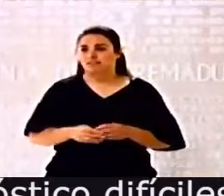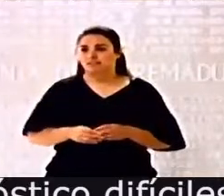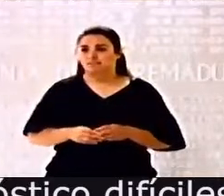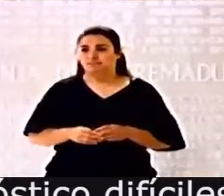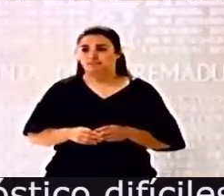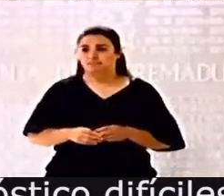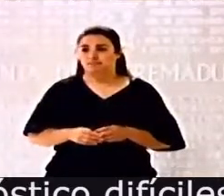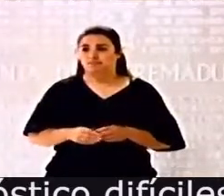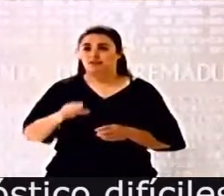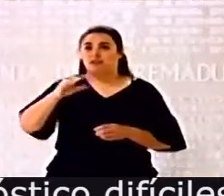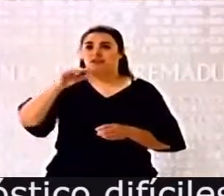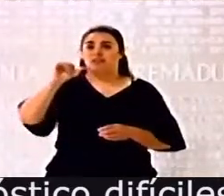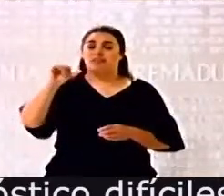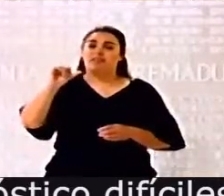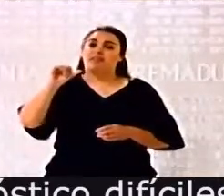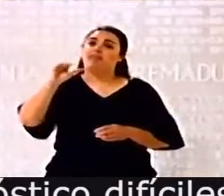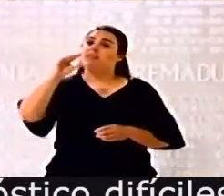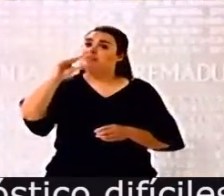el CSIC,